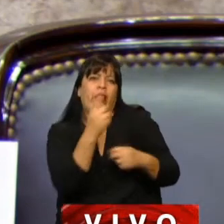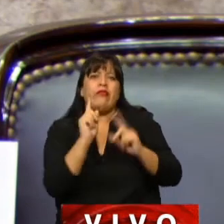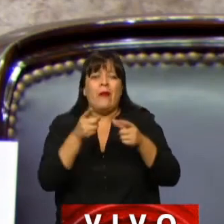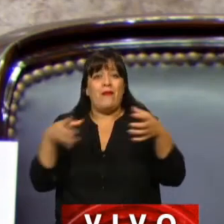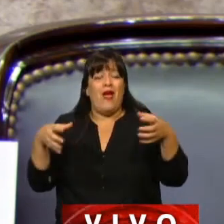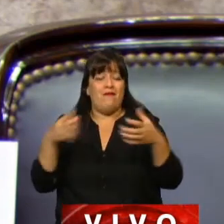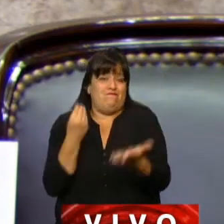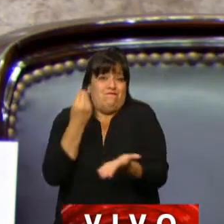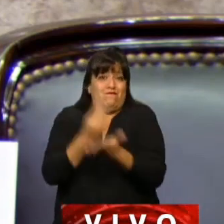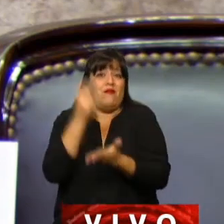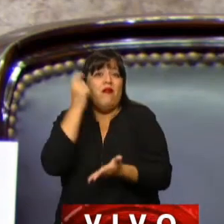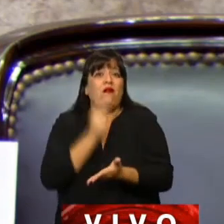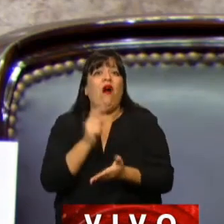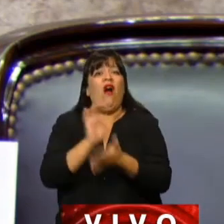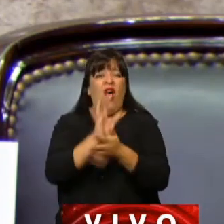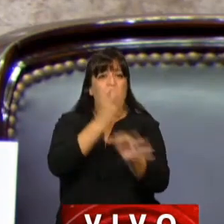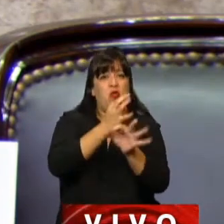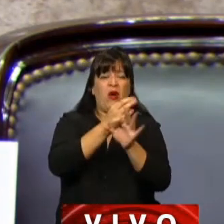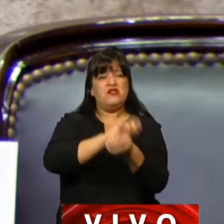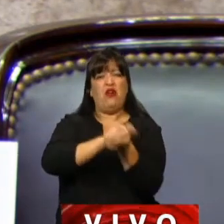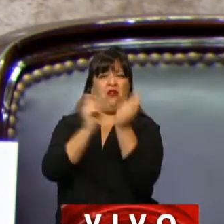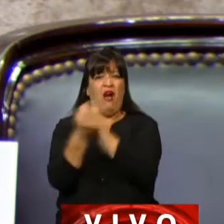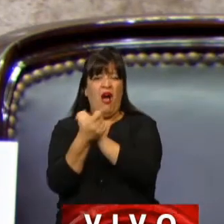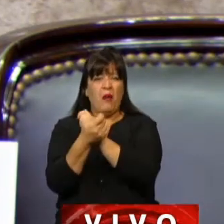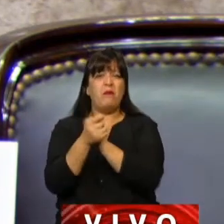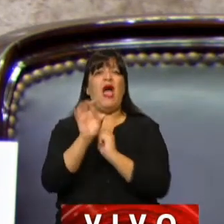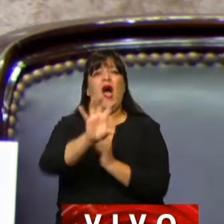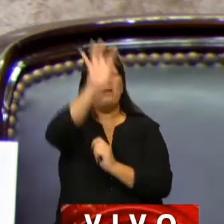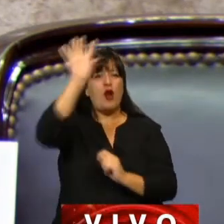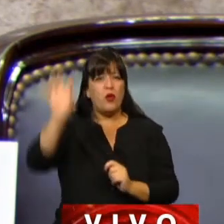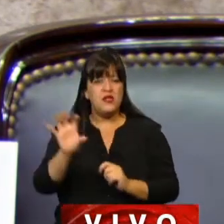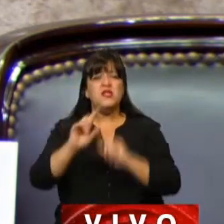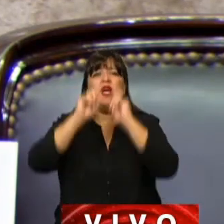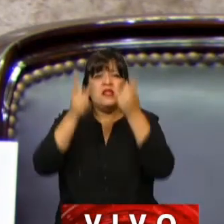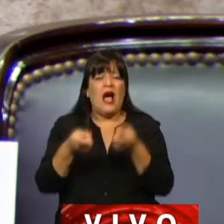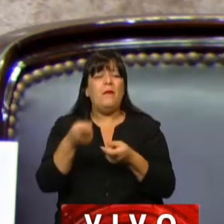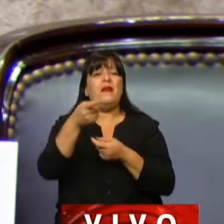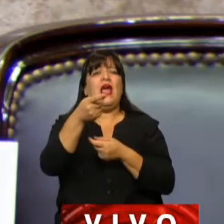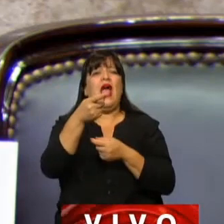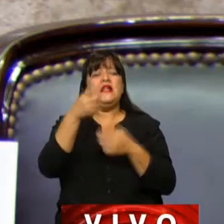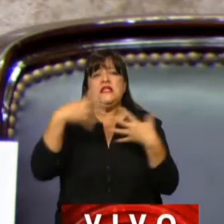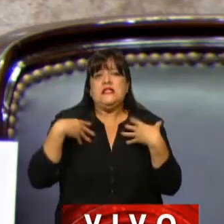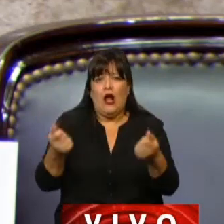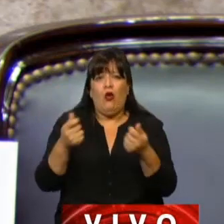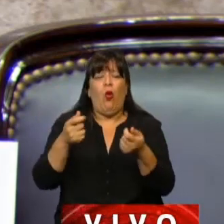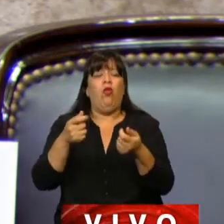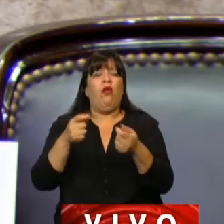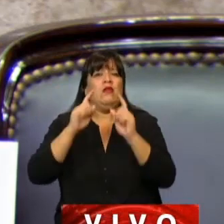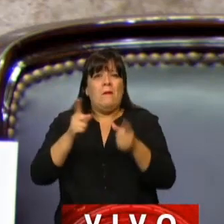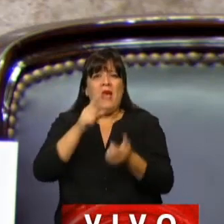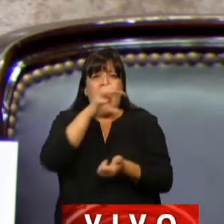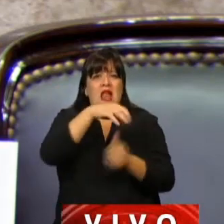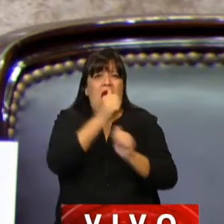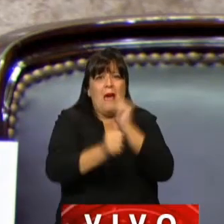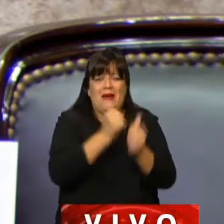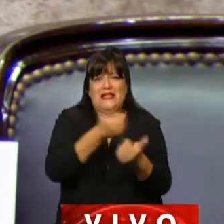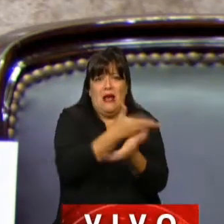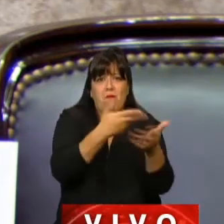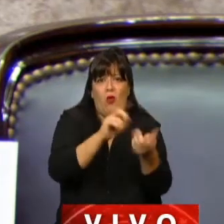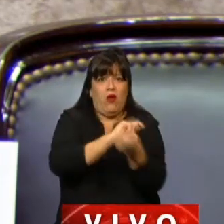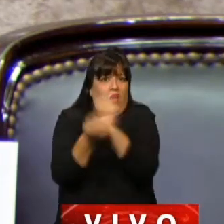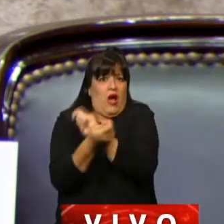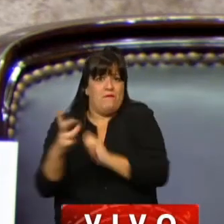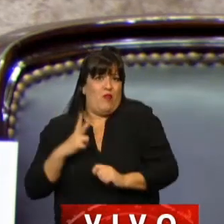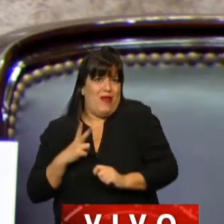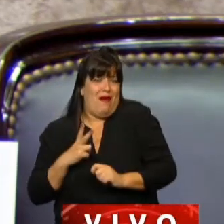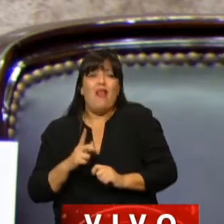Menem transfirió la educación y la salud a las provincias, donde se privatizó todo y donde miles de